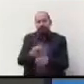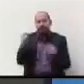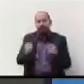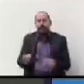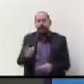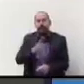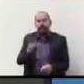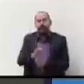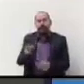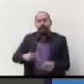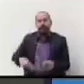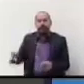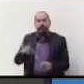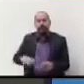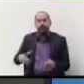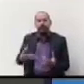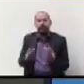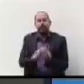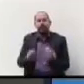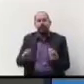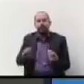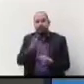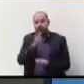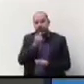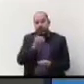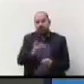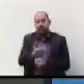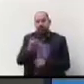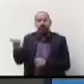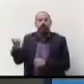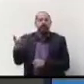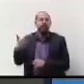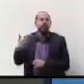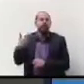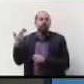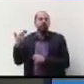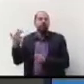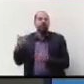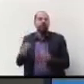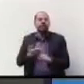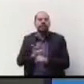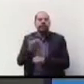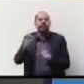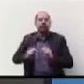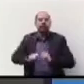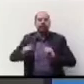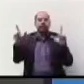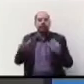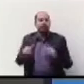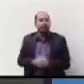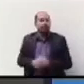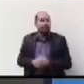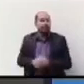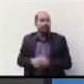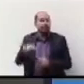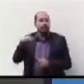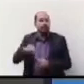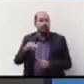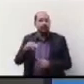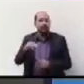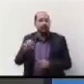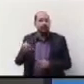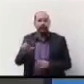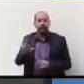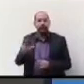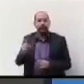coordinación de la Fiscalía General del Estado, optara por quitarse la vida en el estado de Tlaxcala. Eric N., el Chepo, generador de violencia